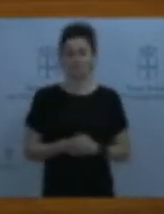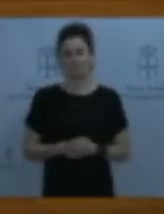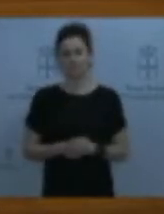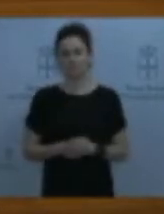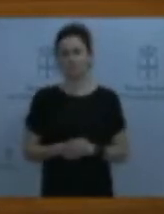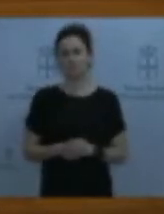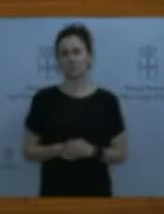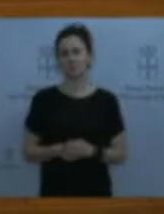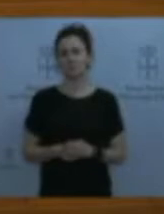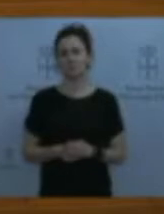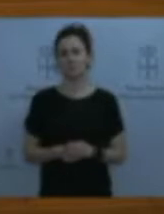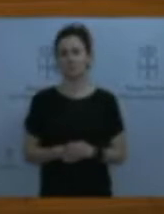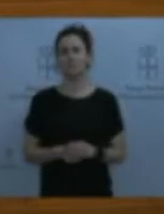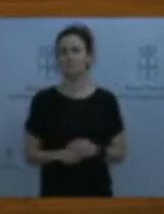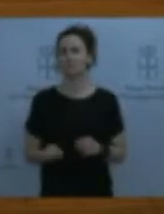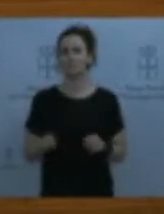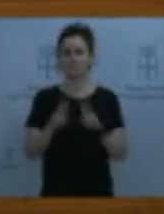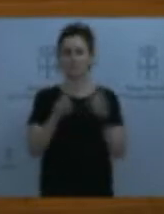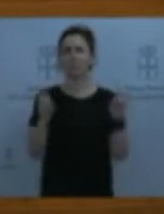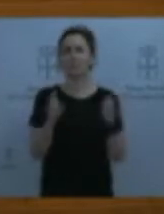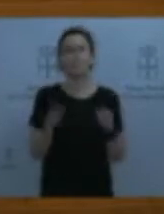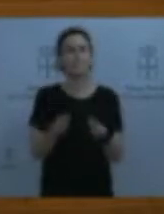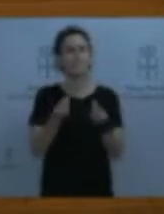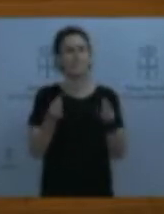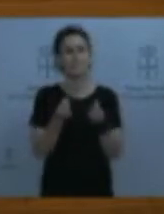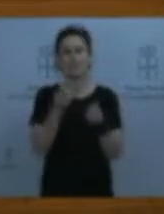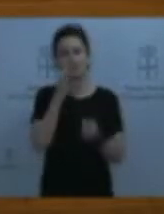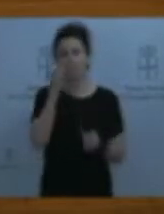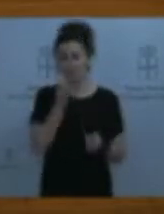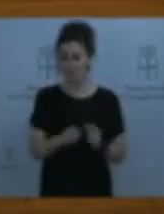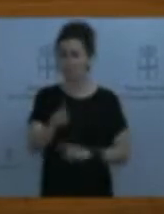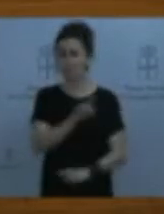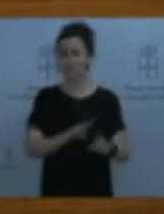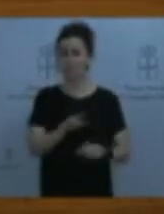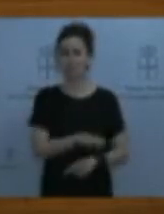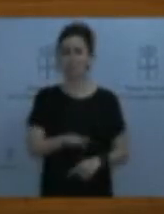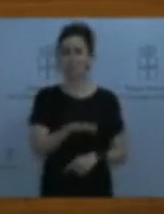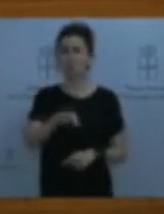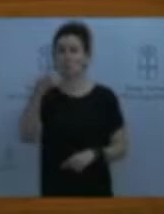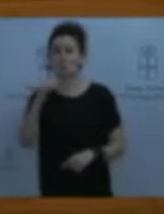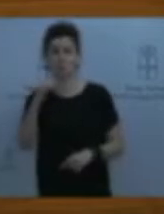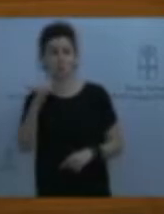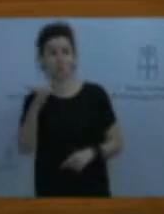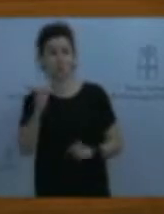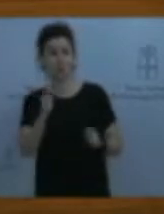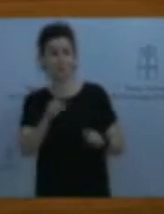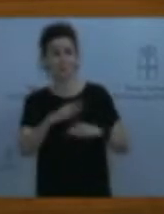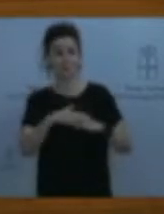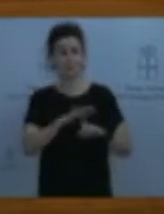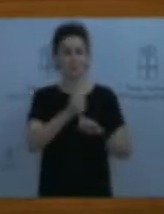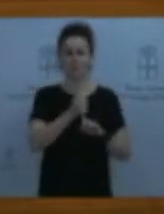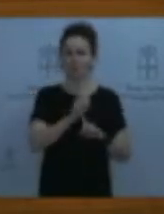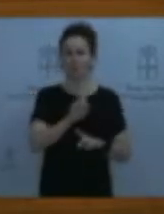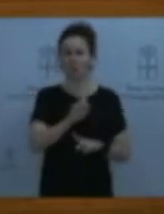cuestión de que ustedes aborden problemas reales ni que el distrito único resuelva ninguno, sino que además se pueden agravar esos